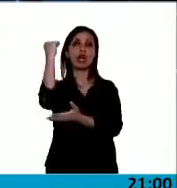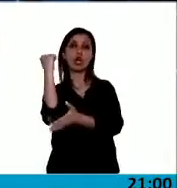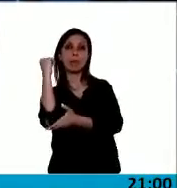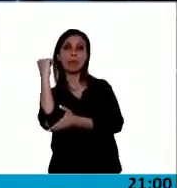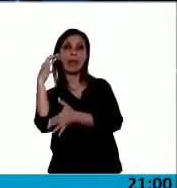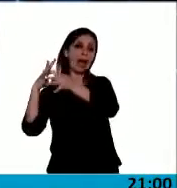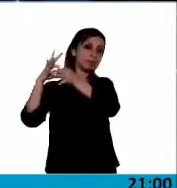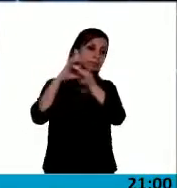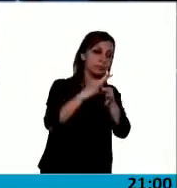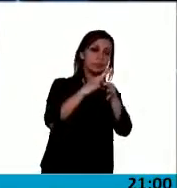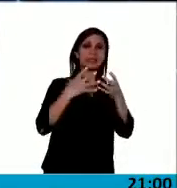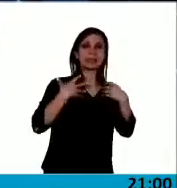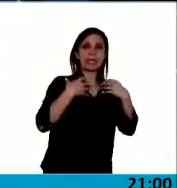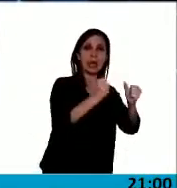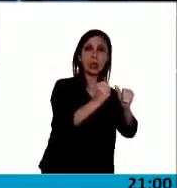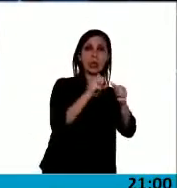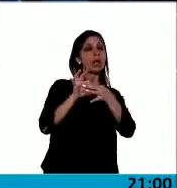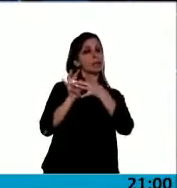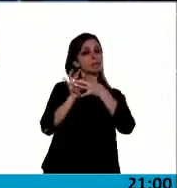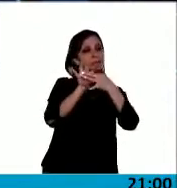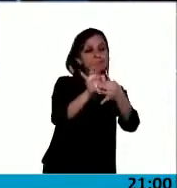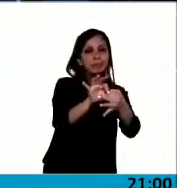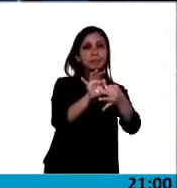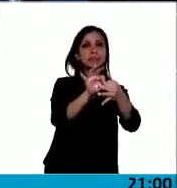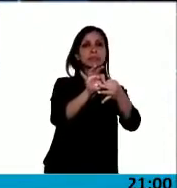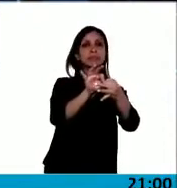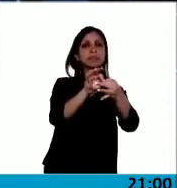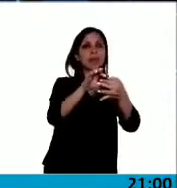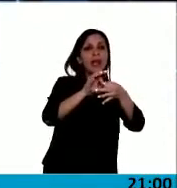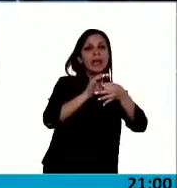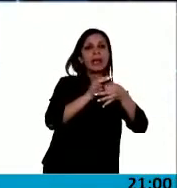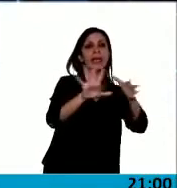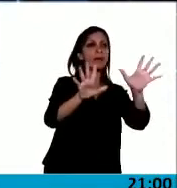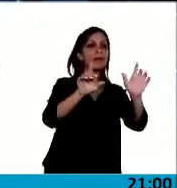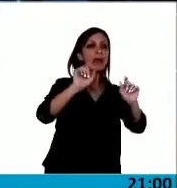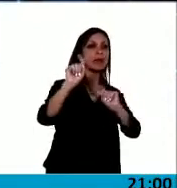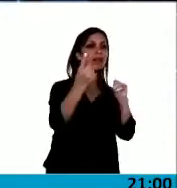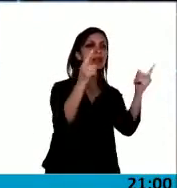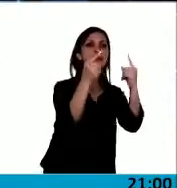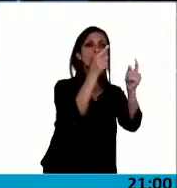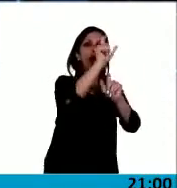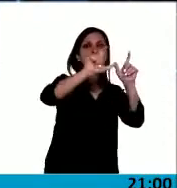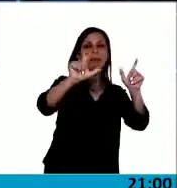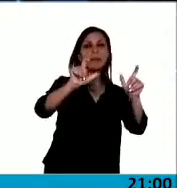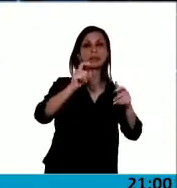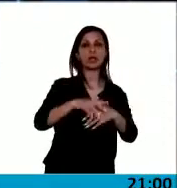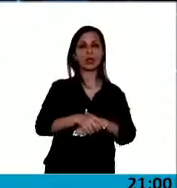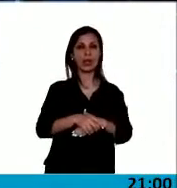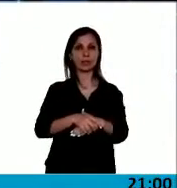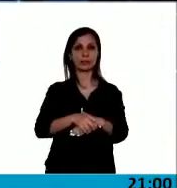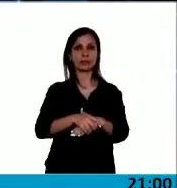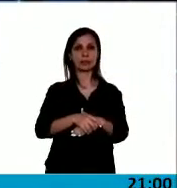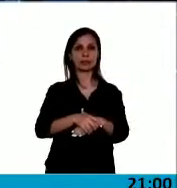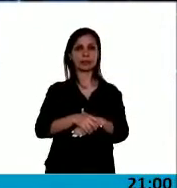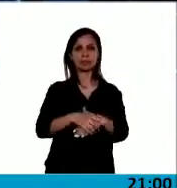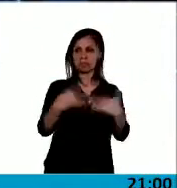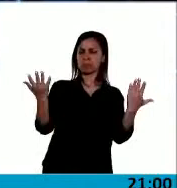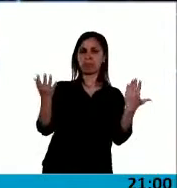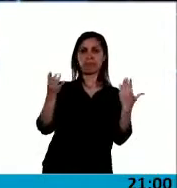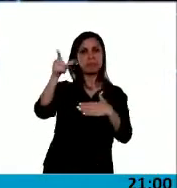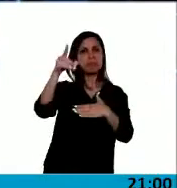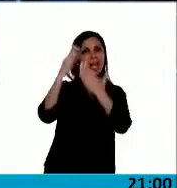condiciona la salud, política pública que condiciona las libertades individuales de la persona. Y el jefe de